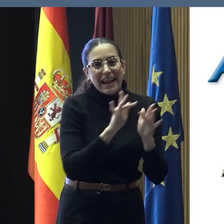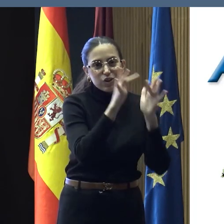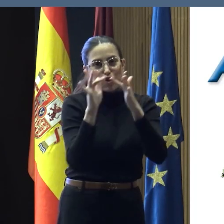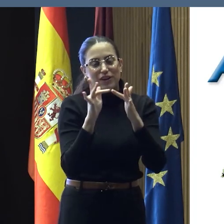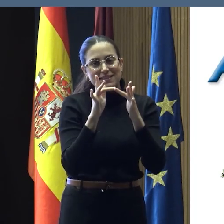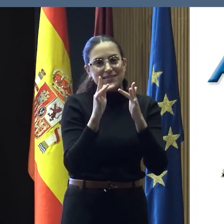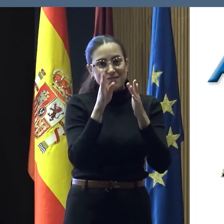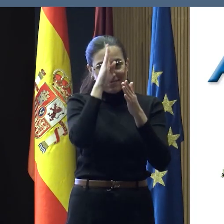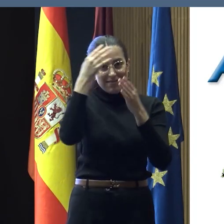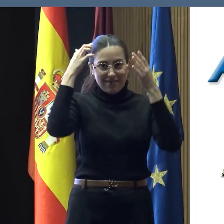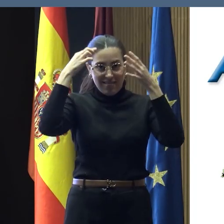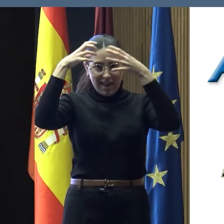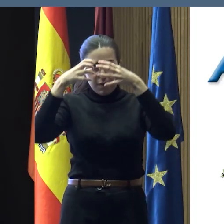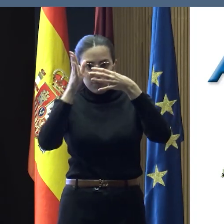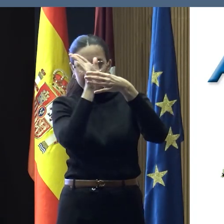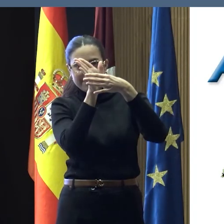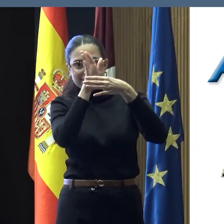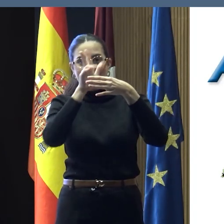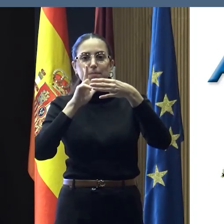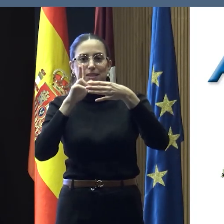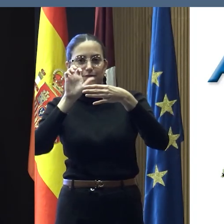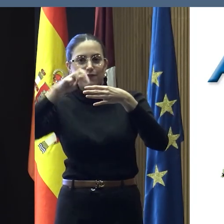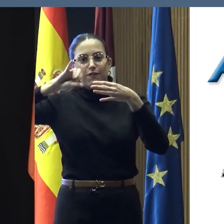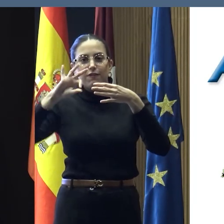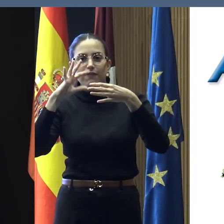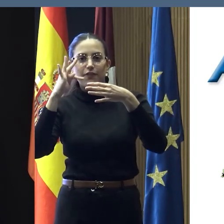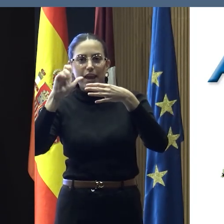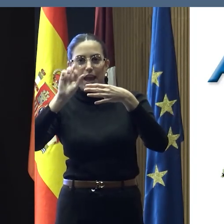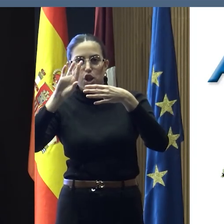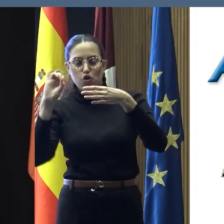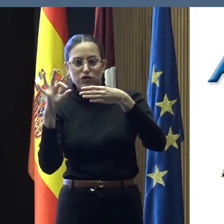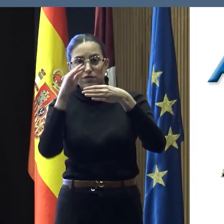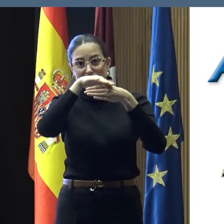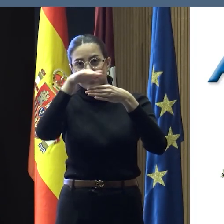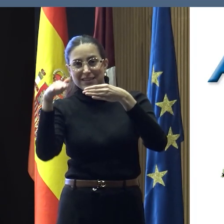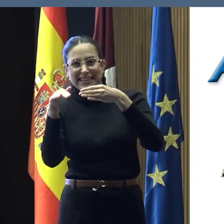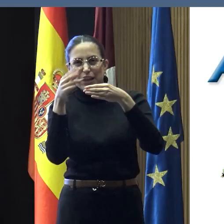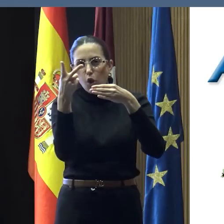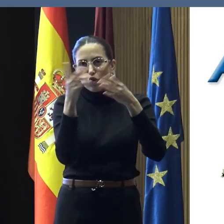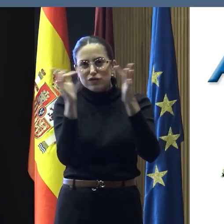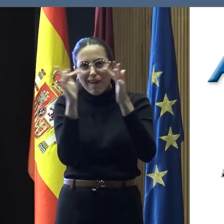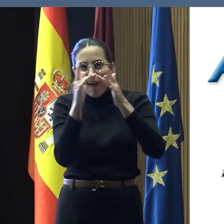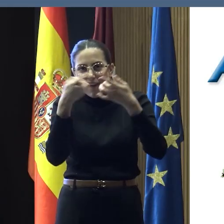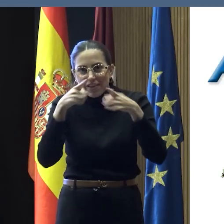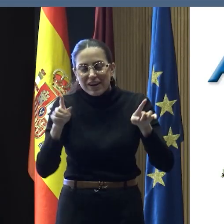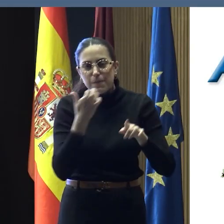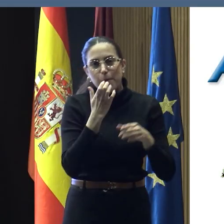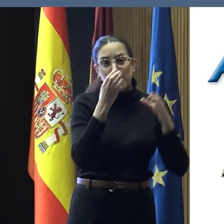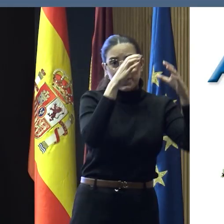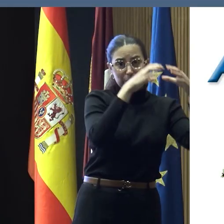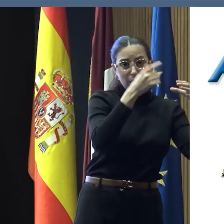dos hemisferios, en la mujer y en el hombre, pues cada